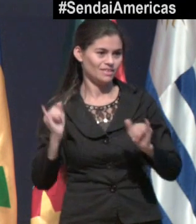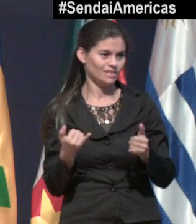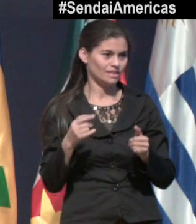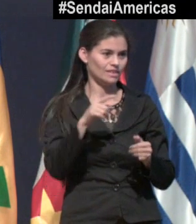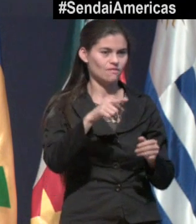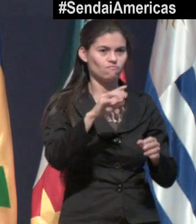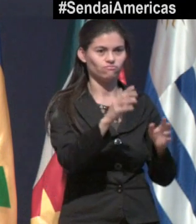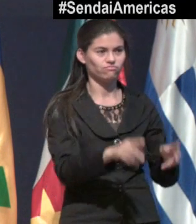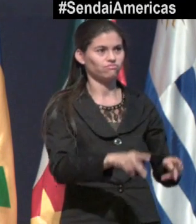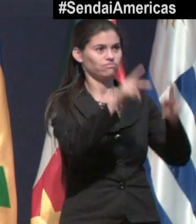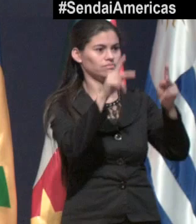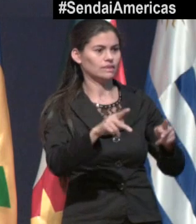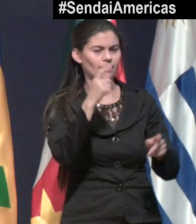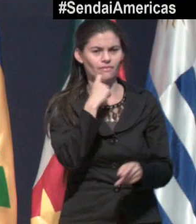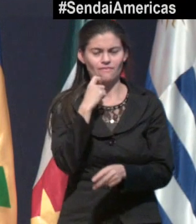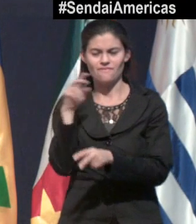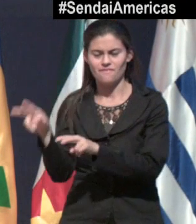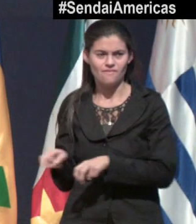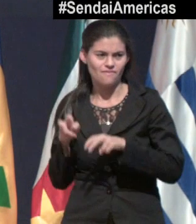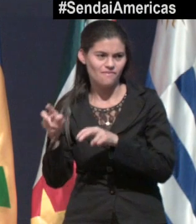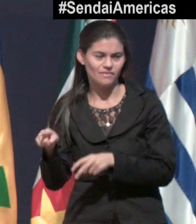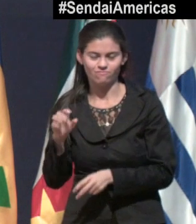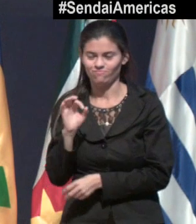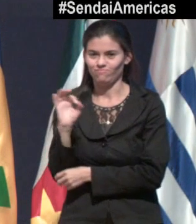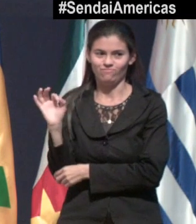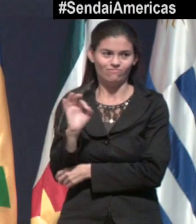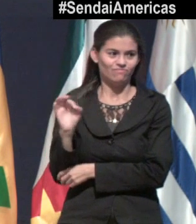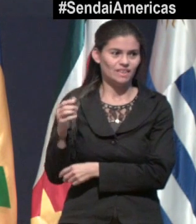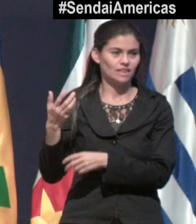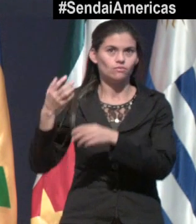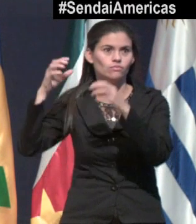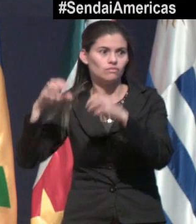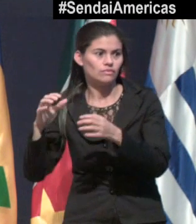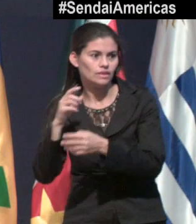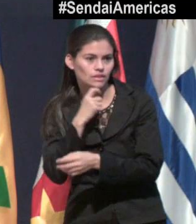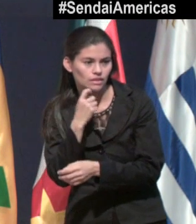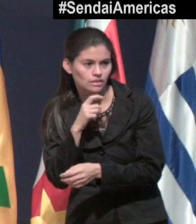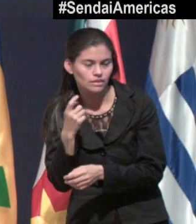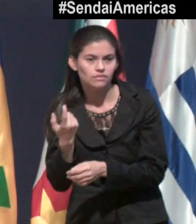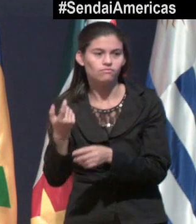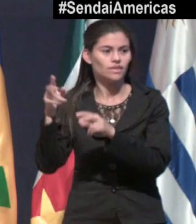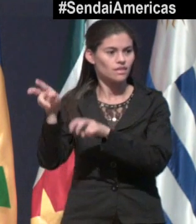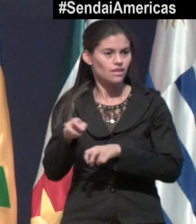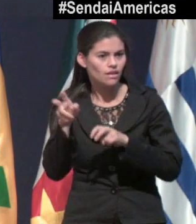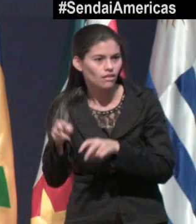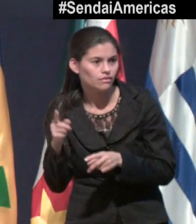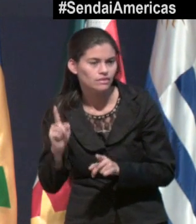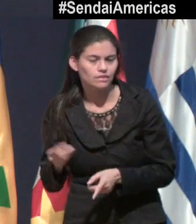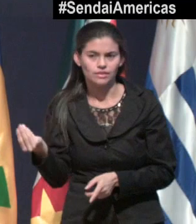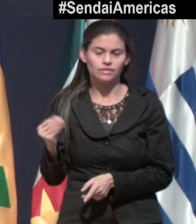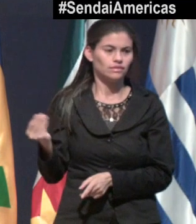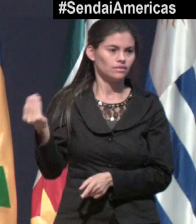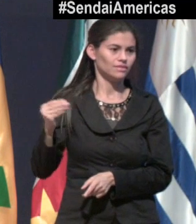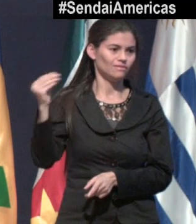en la agricultura. Nos falta todavía aquí sumar sequía, nos falta sumar agricultura, entonces una